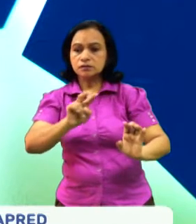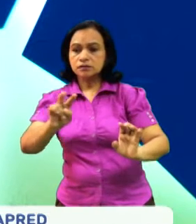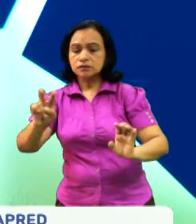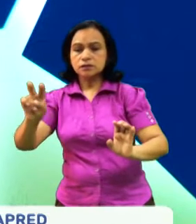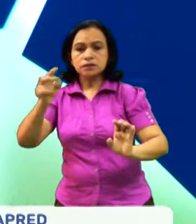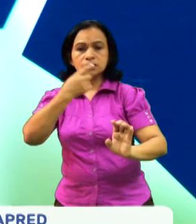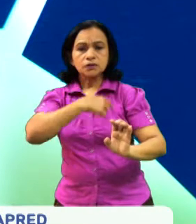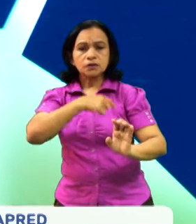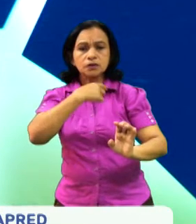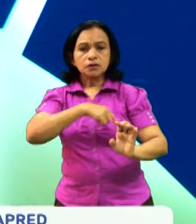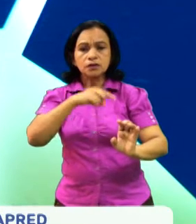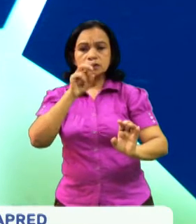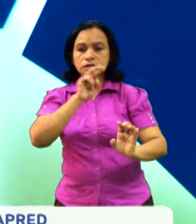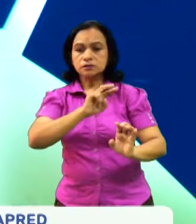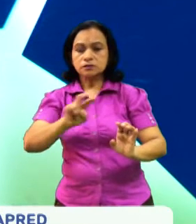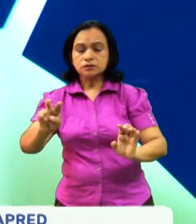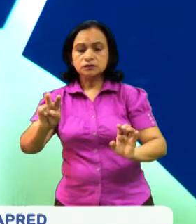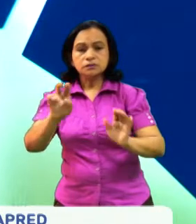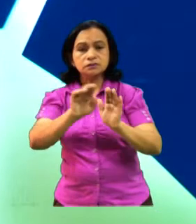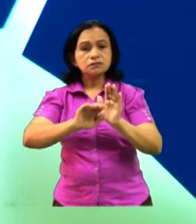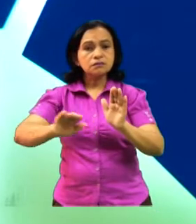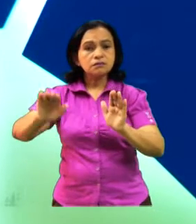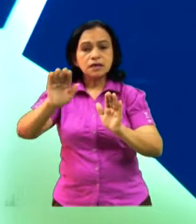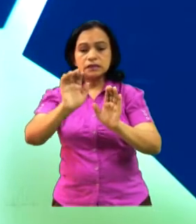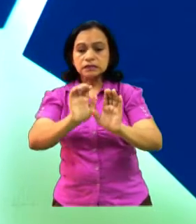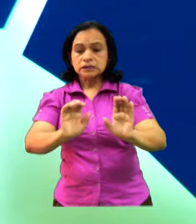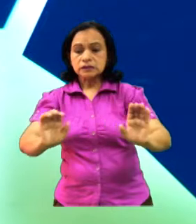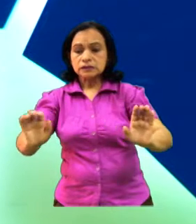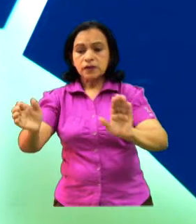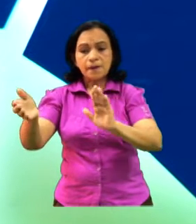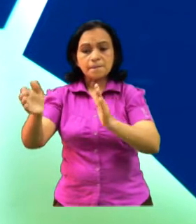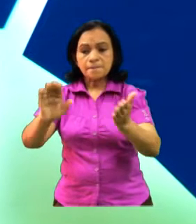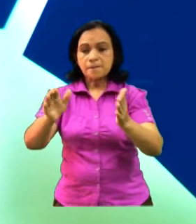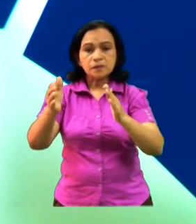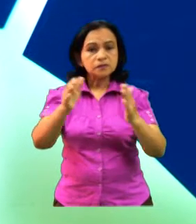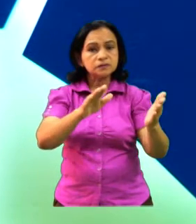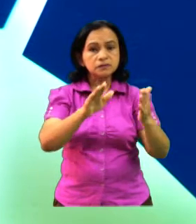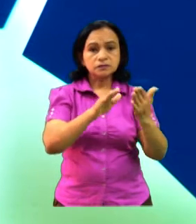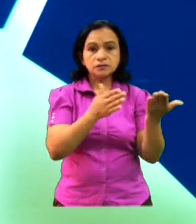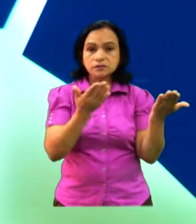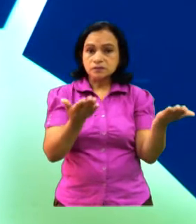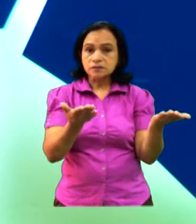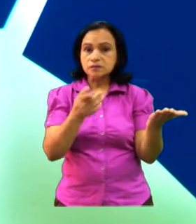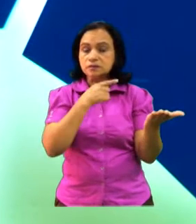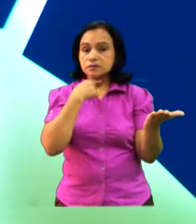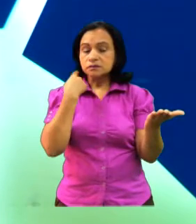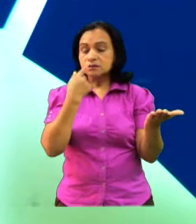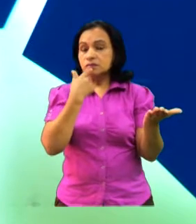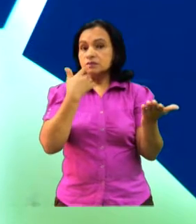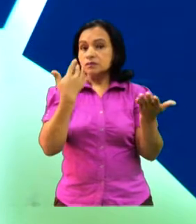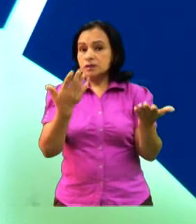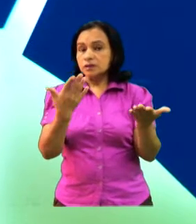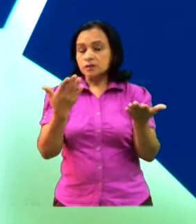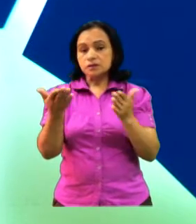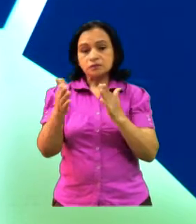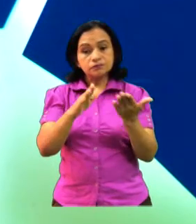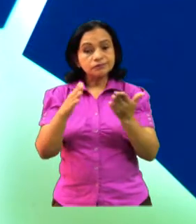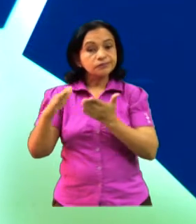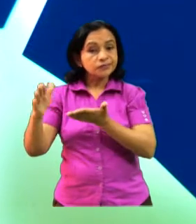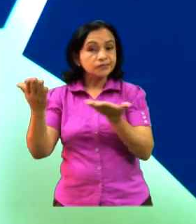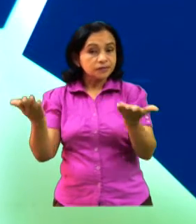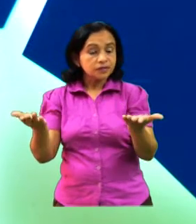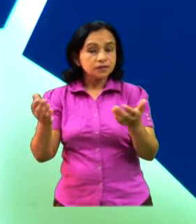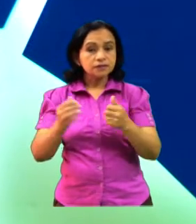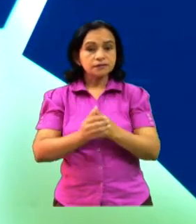las escuelas especiales se dieron cuenta que más de la mitad de los niños no habían regresado, ¿verdad? ¿Por qué? Porque habían